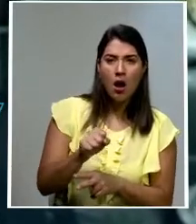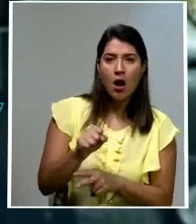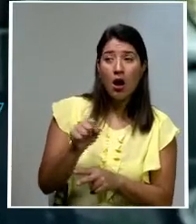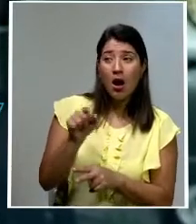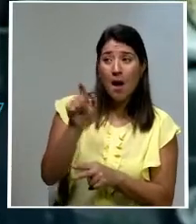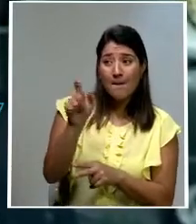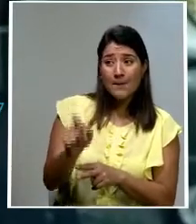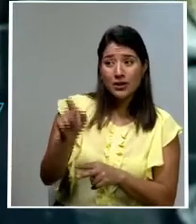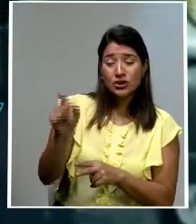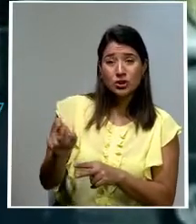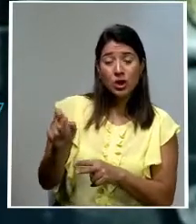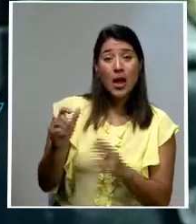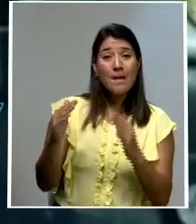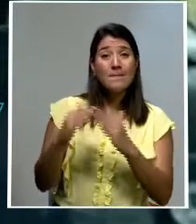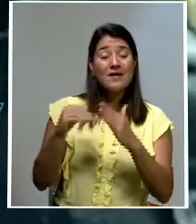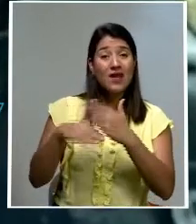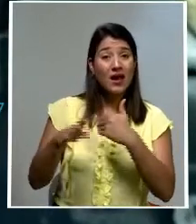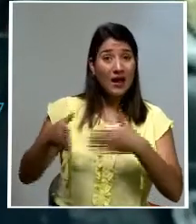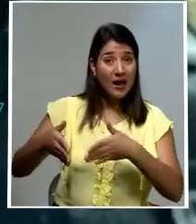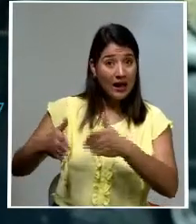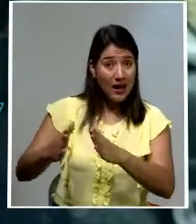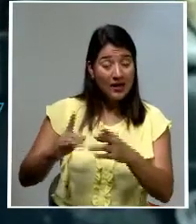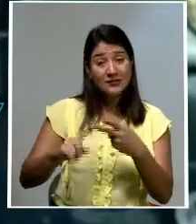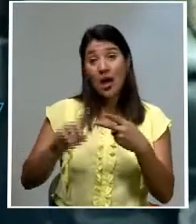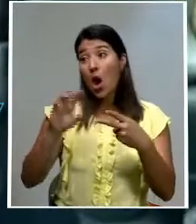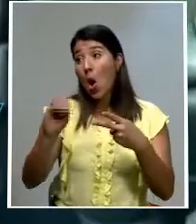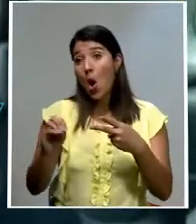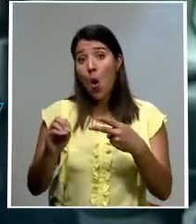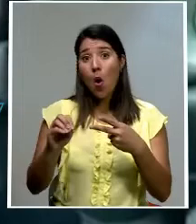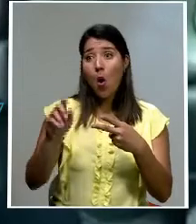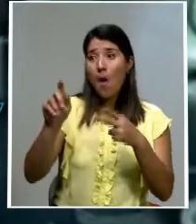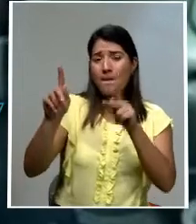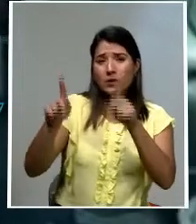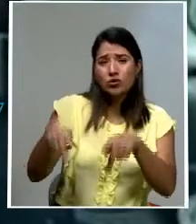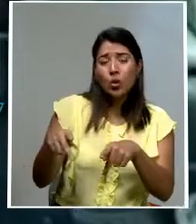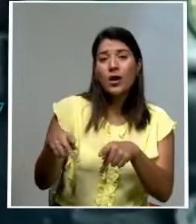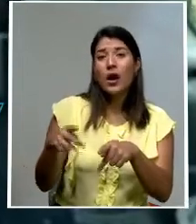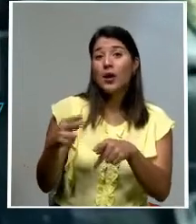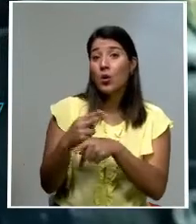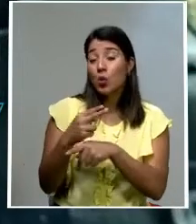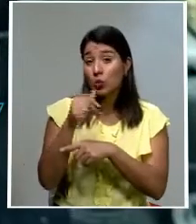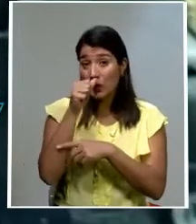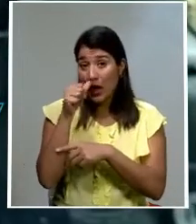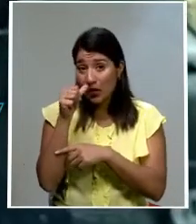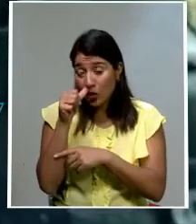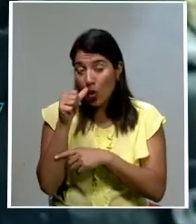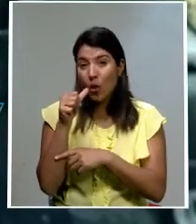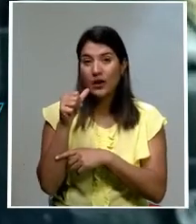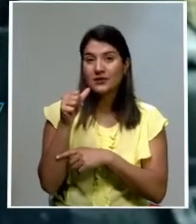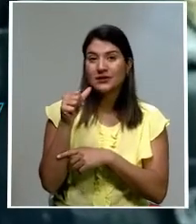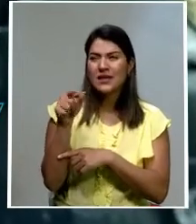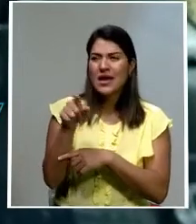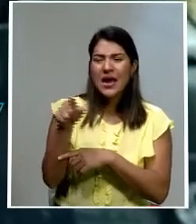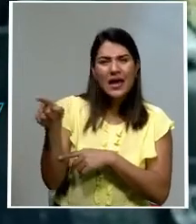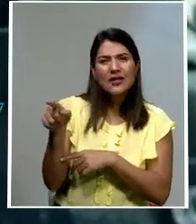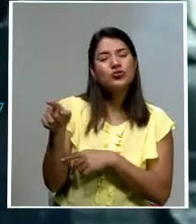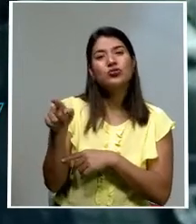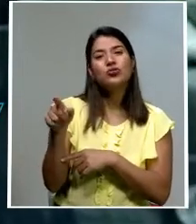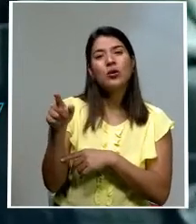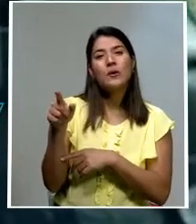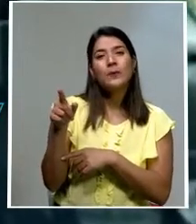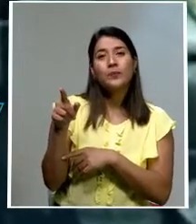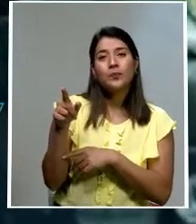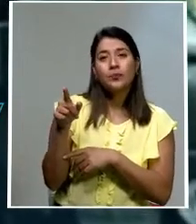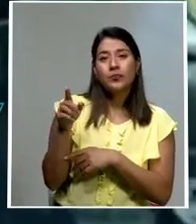de calle, en indigencia, o a consumidores de drogas, enfermos enfermos narcóticos que están frecuentando los sitios en